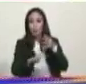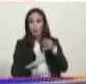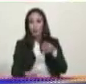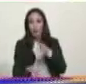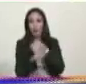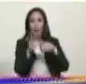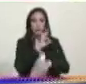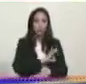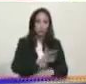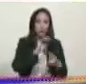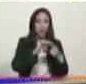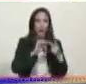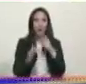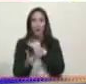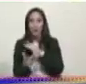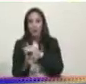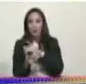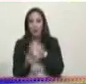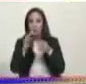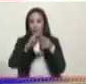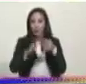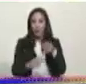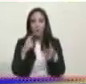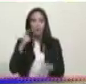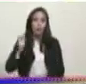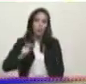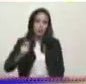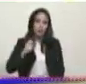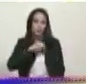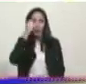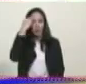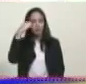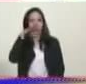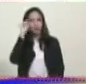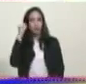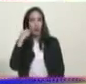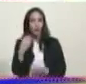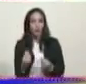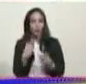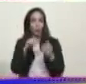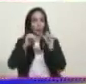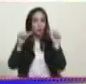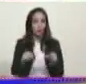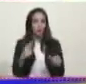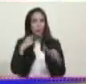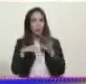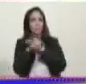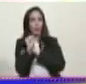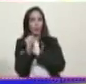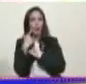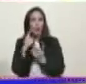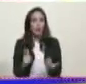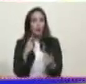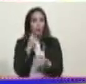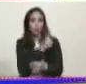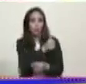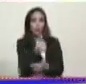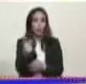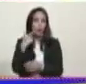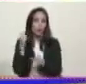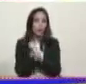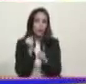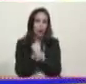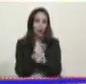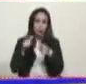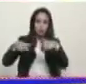área social como en el área técnica, necesaria para nosotros consolidar nuestro sistema de transporte nacional y convertir cada uno de los espacios de trabajo, cada una de